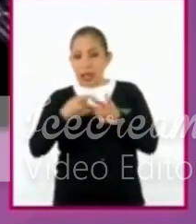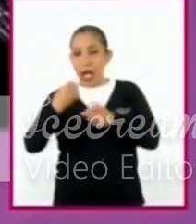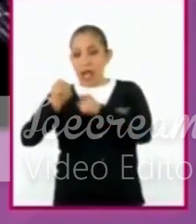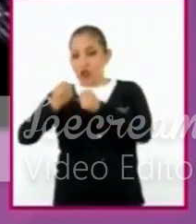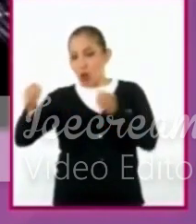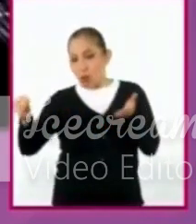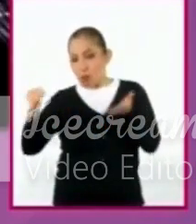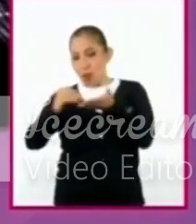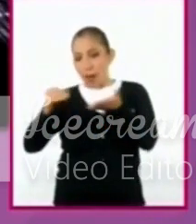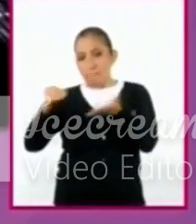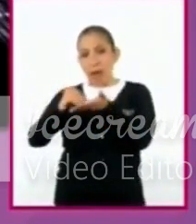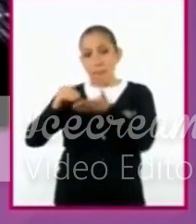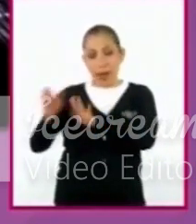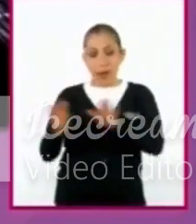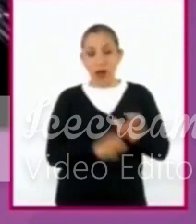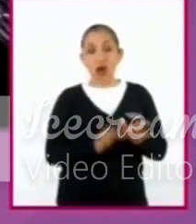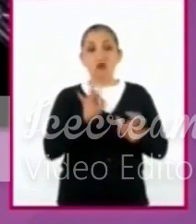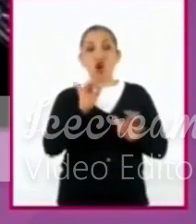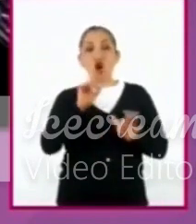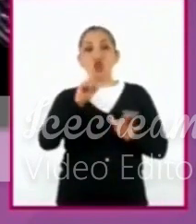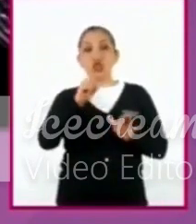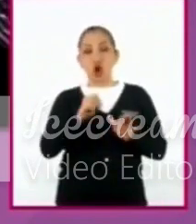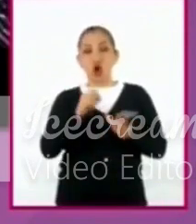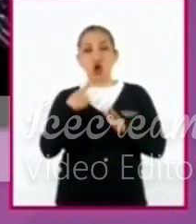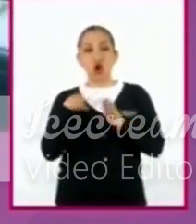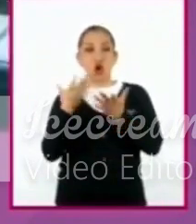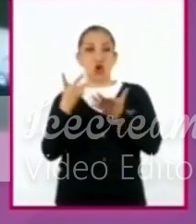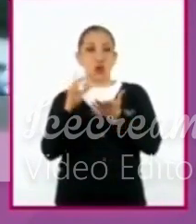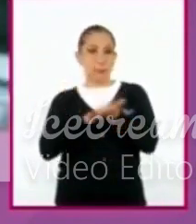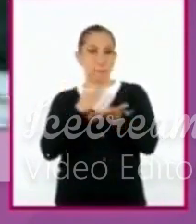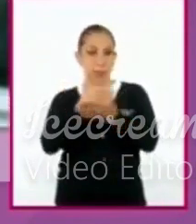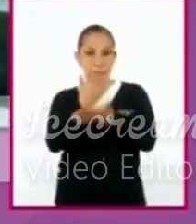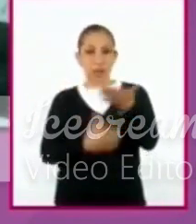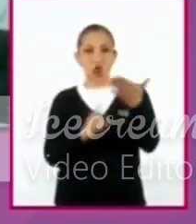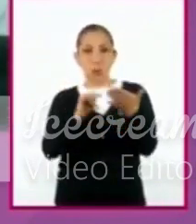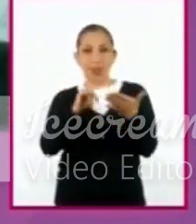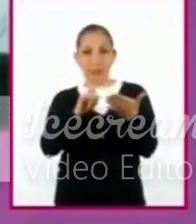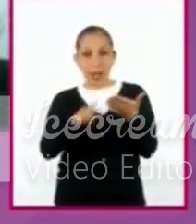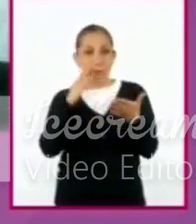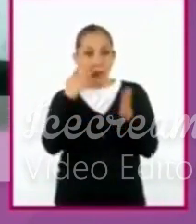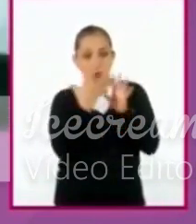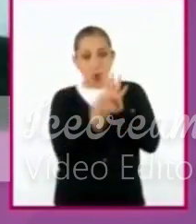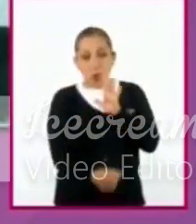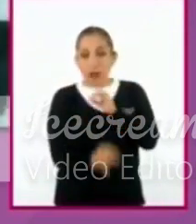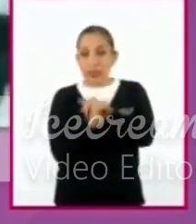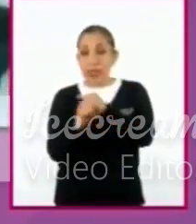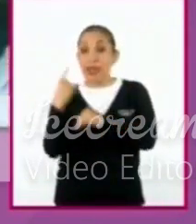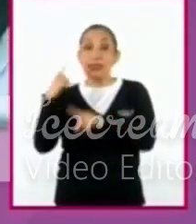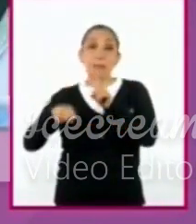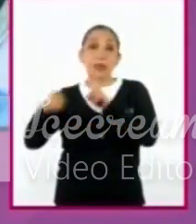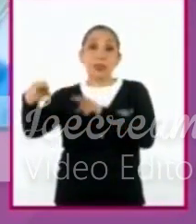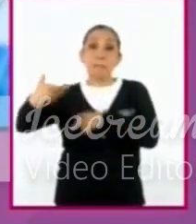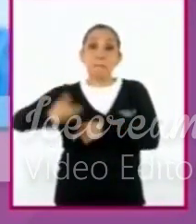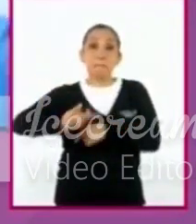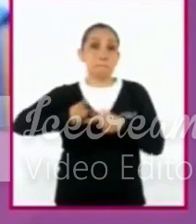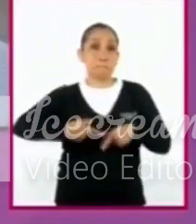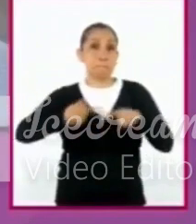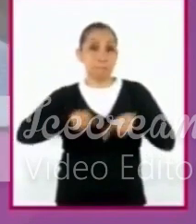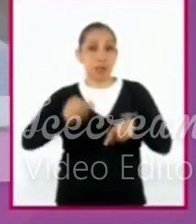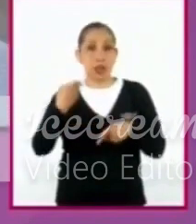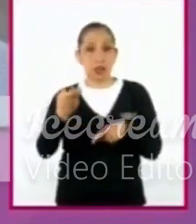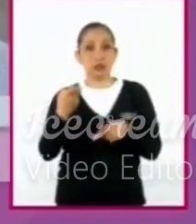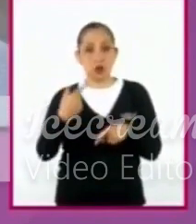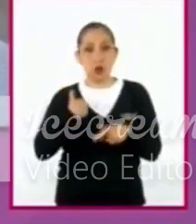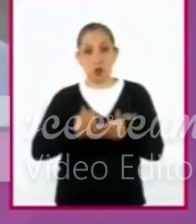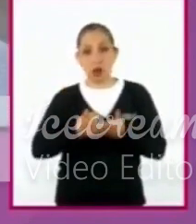el año. Y el fondo documental lo hemos ido digitalizando según las peticiones que nos hace la gente. Eso es lo que